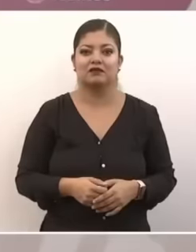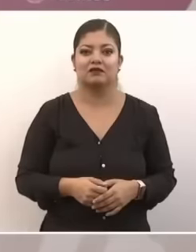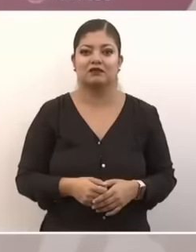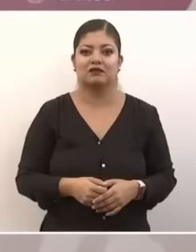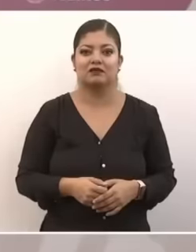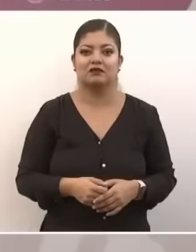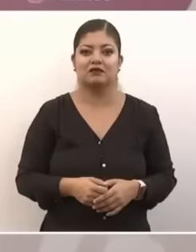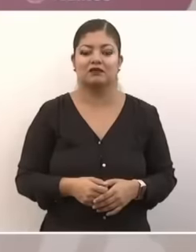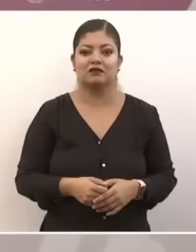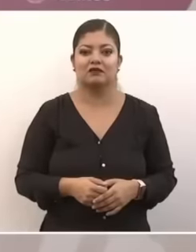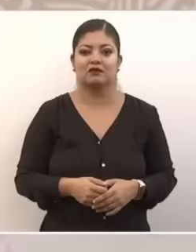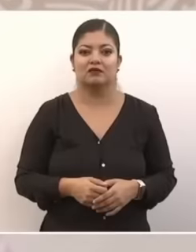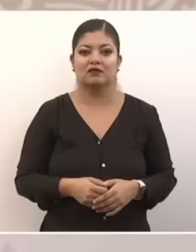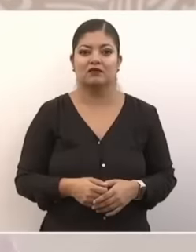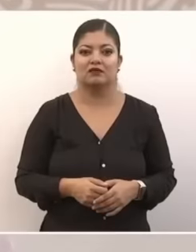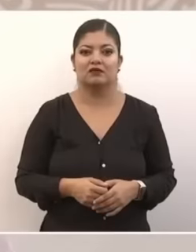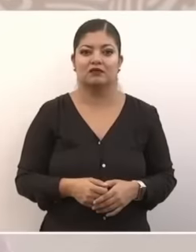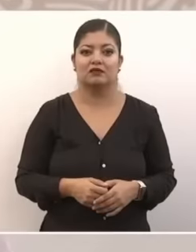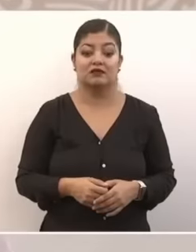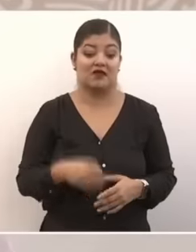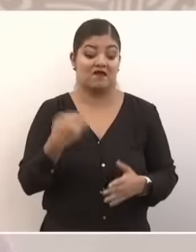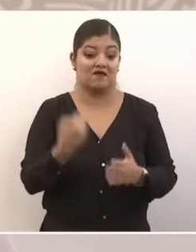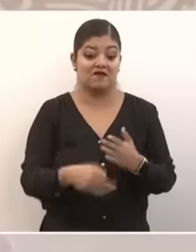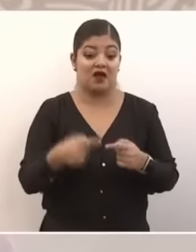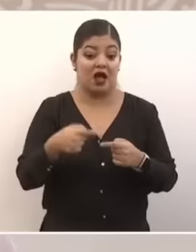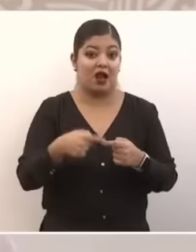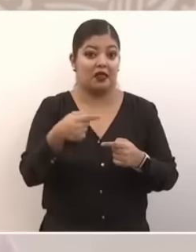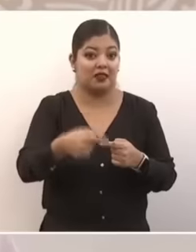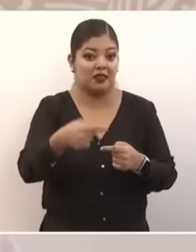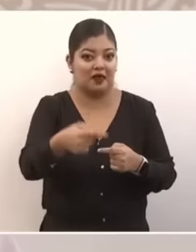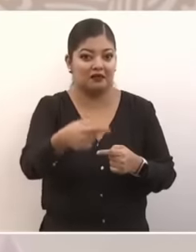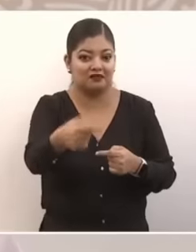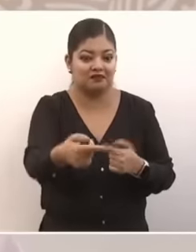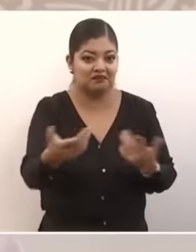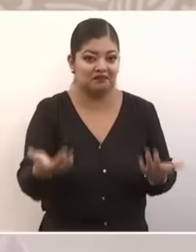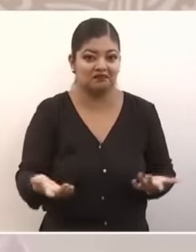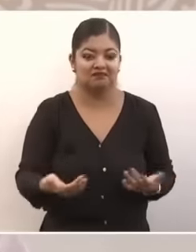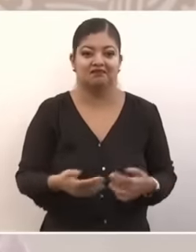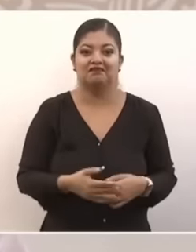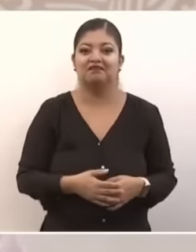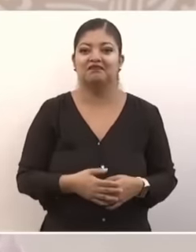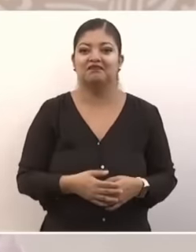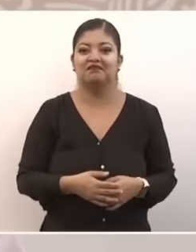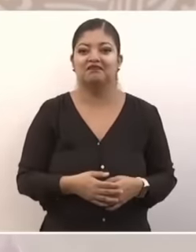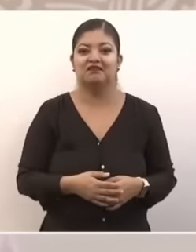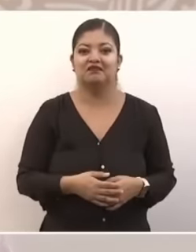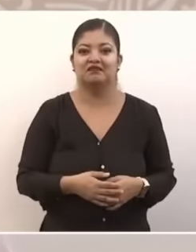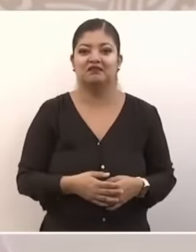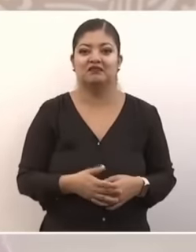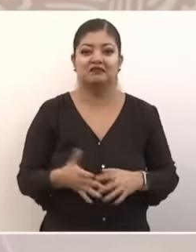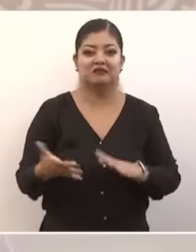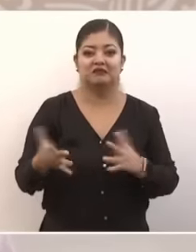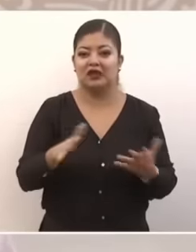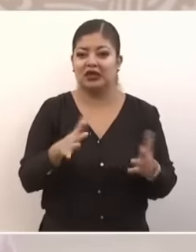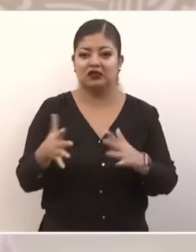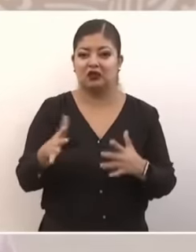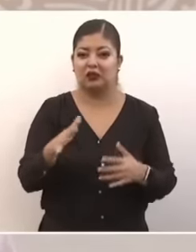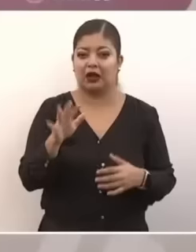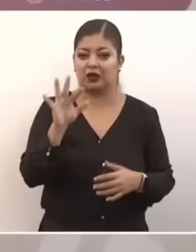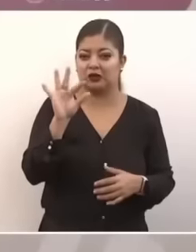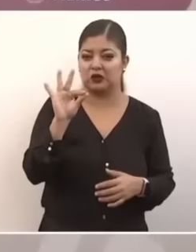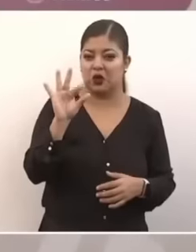unos cuantos días, precisamente como unos